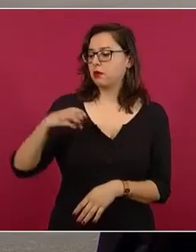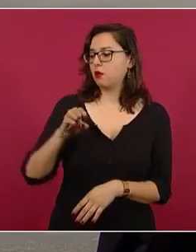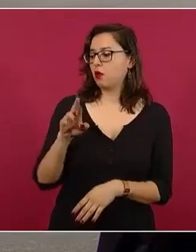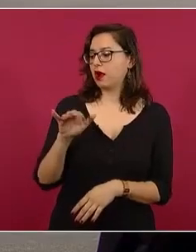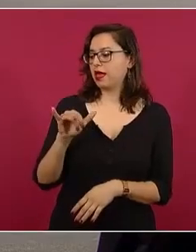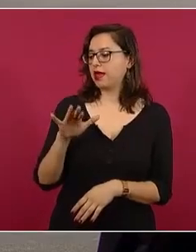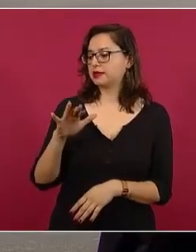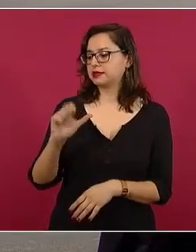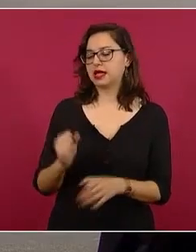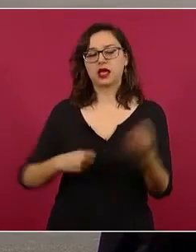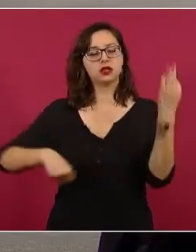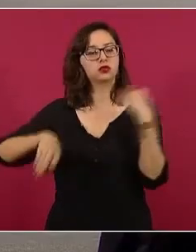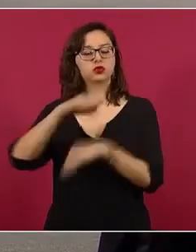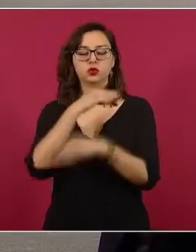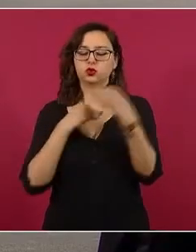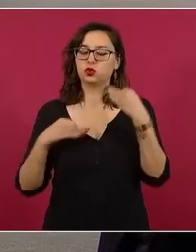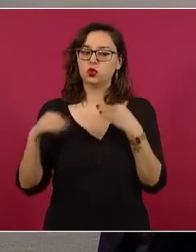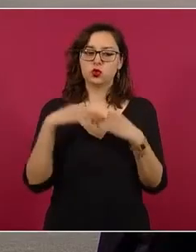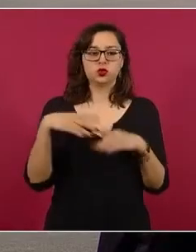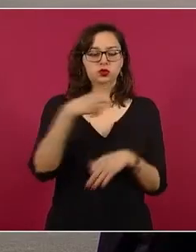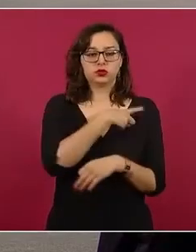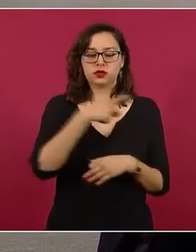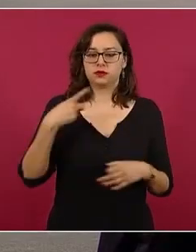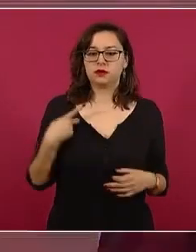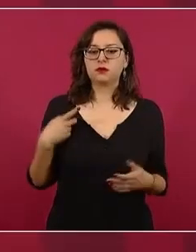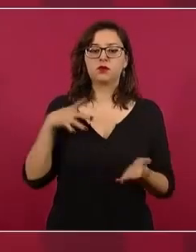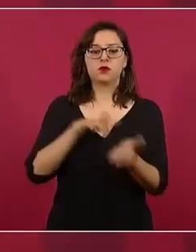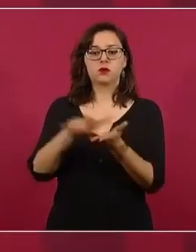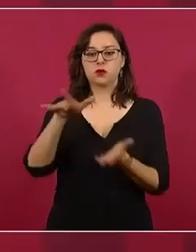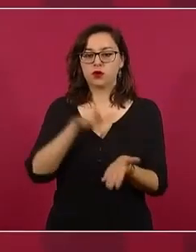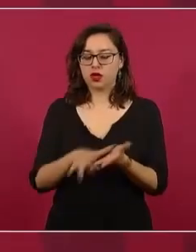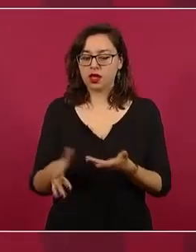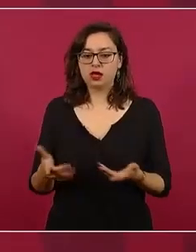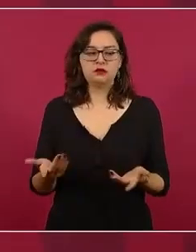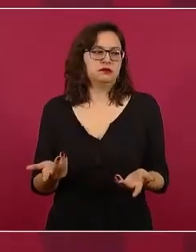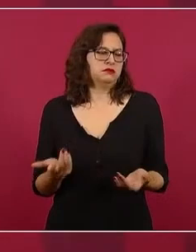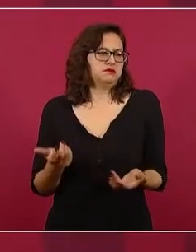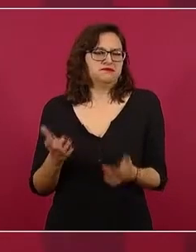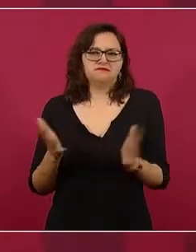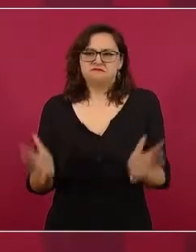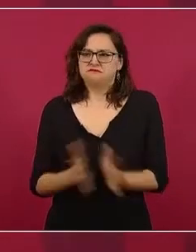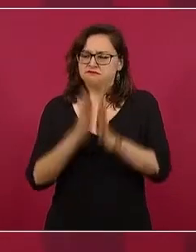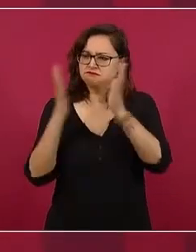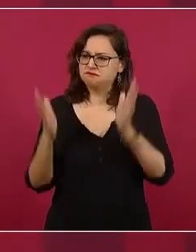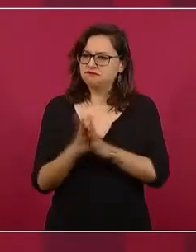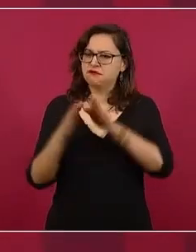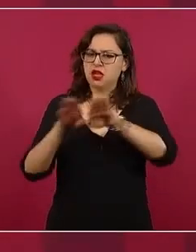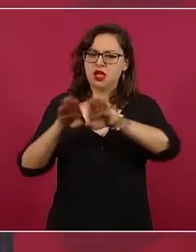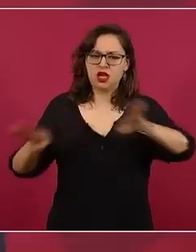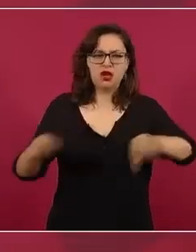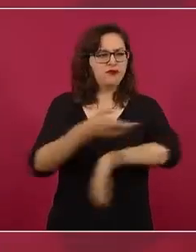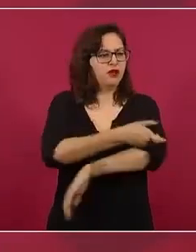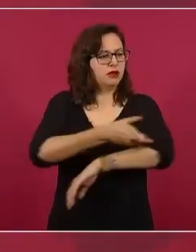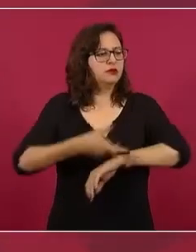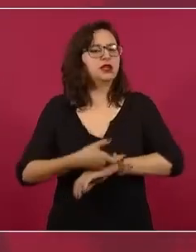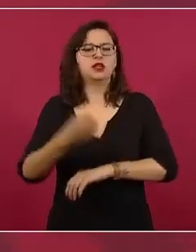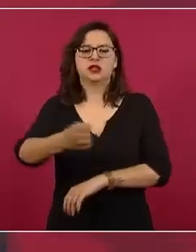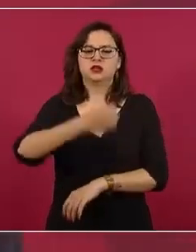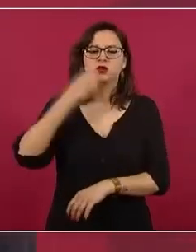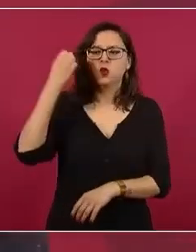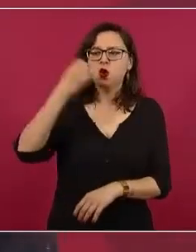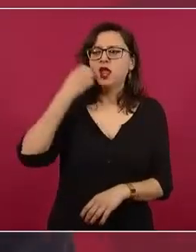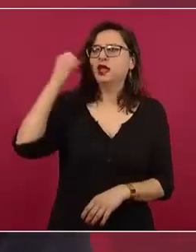democracia, lo hemos dicho muchas veces, en la familia, en la escuela, en los sindicatos.